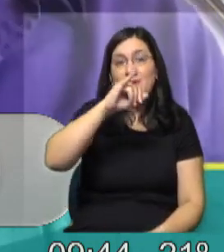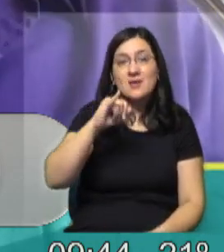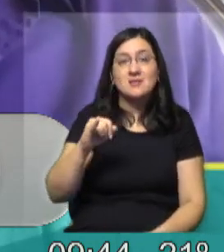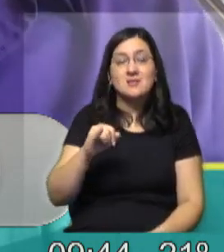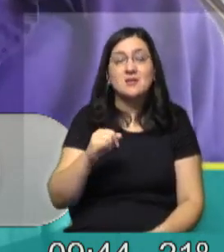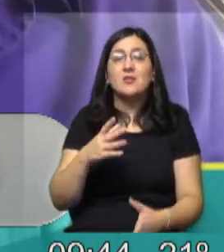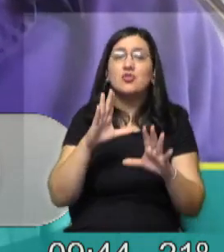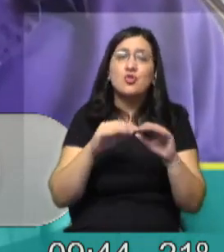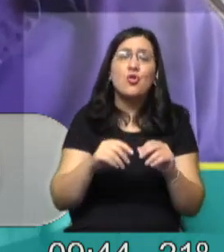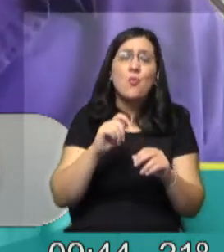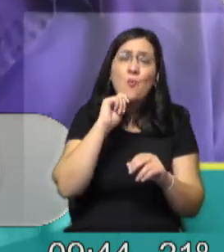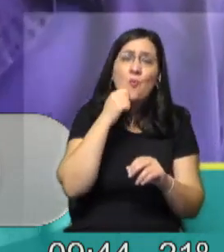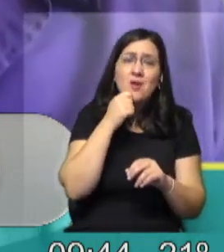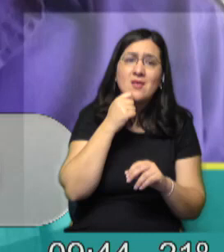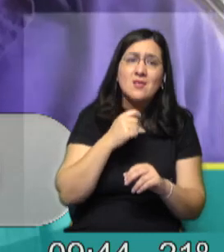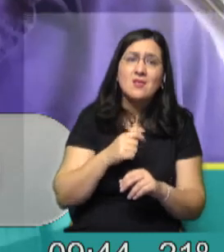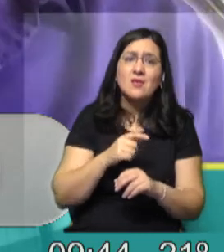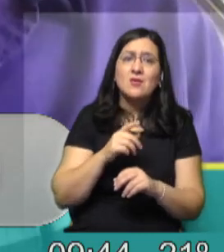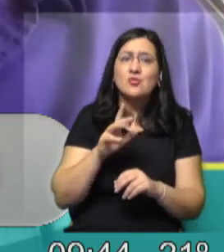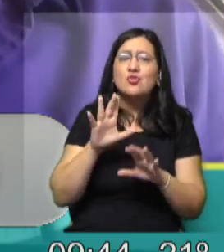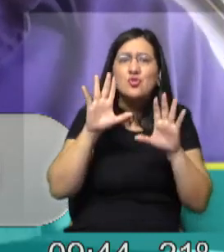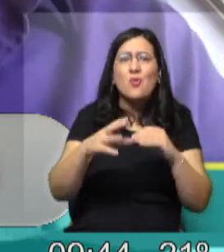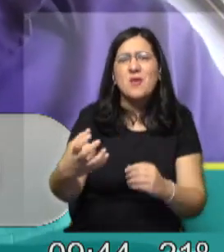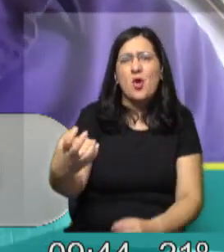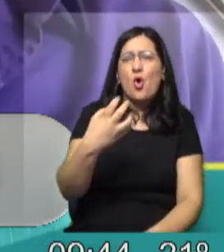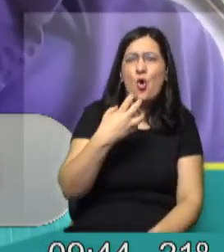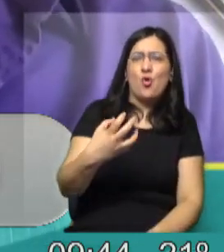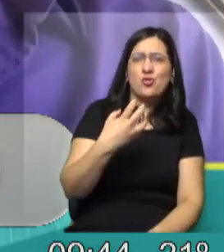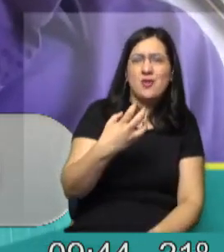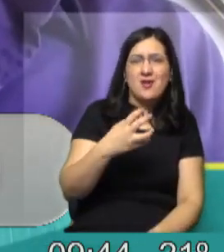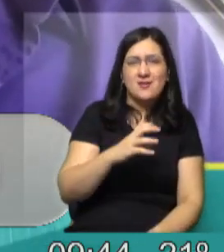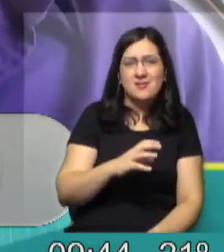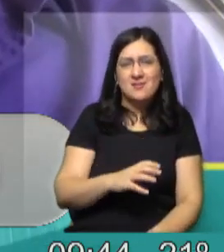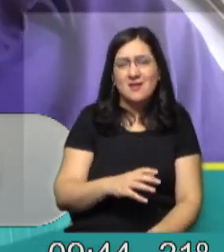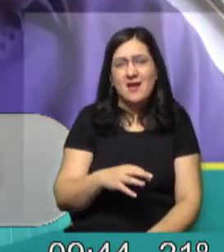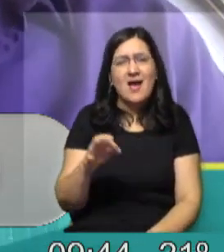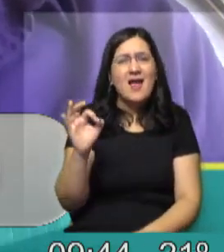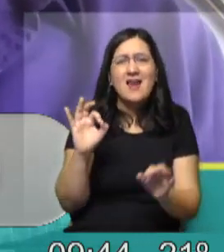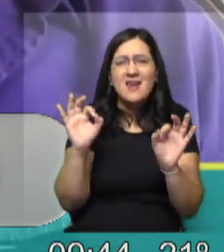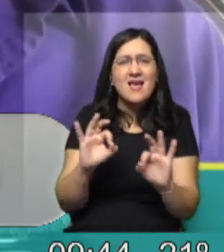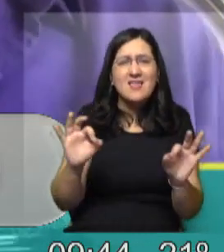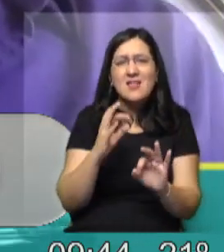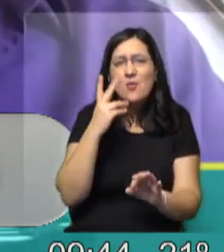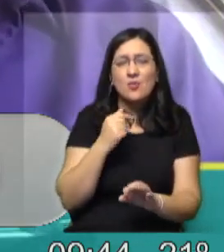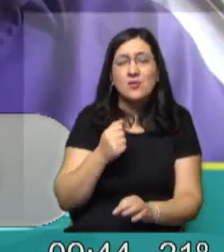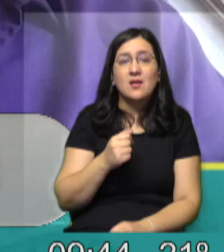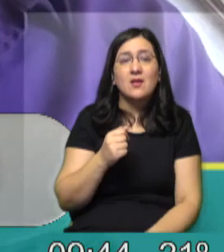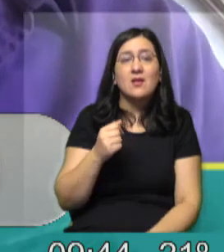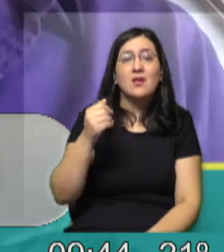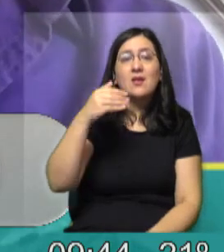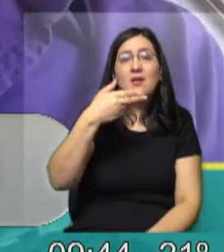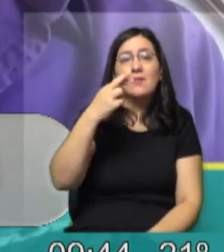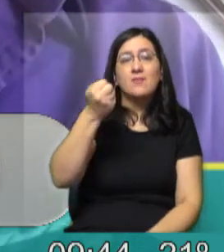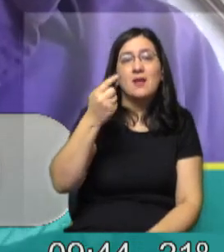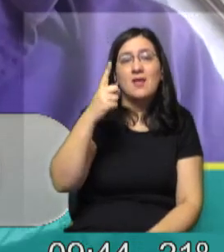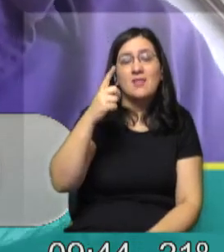y están todos reaccionan todos mal a mis caricaturas me odian Ah bueno pero está bien pachino practi al pachino